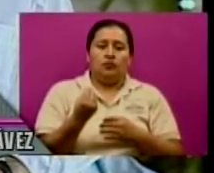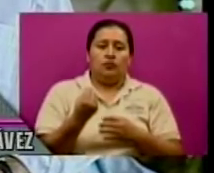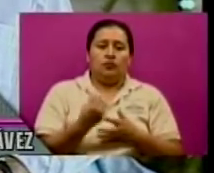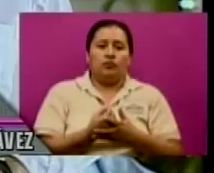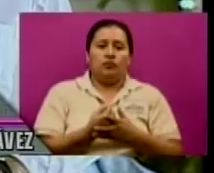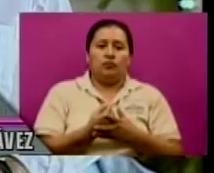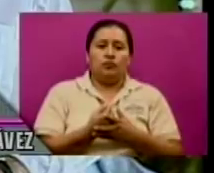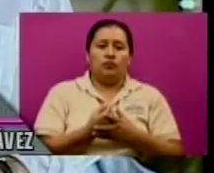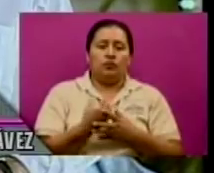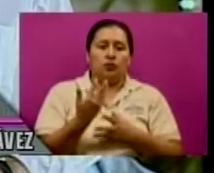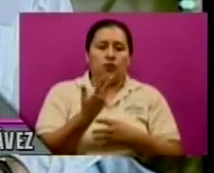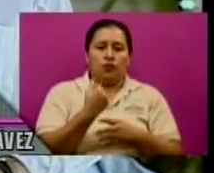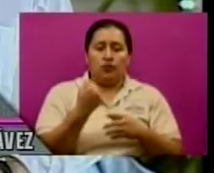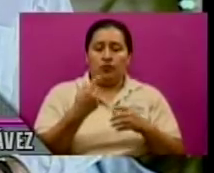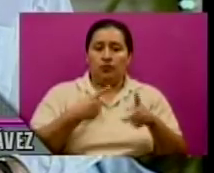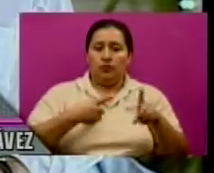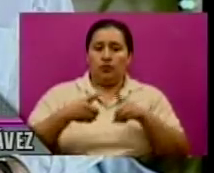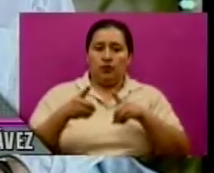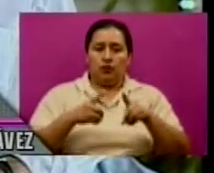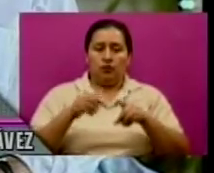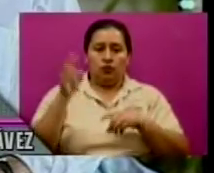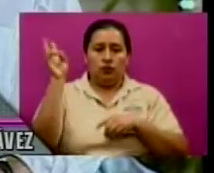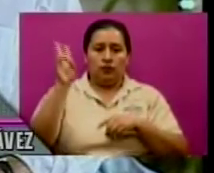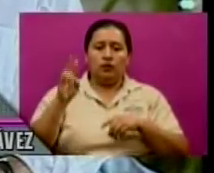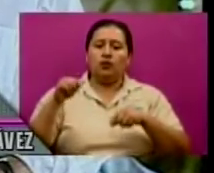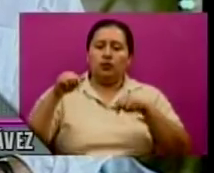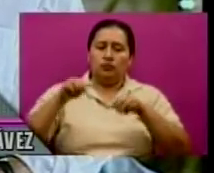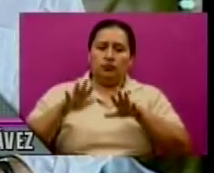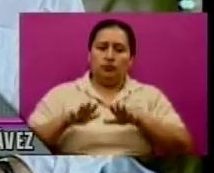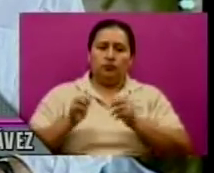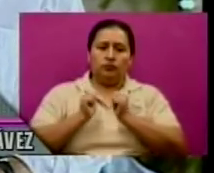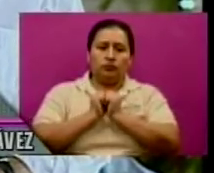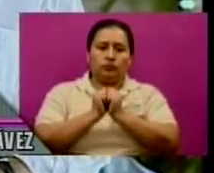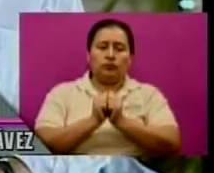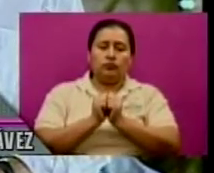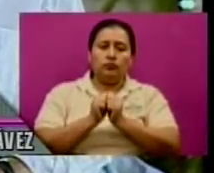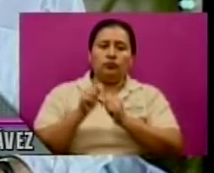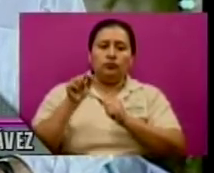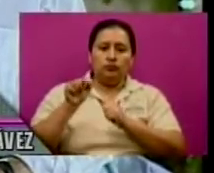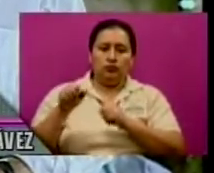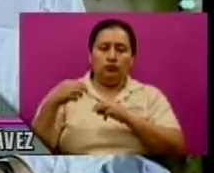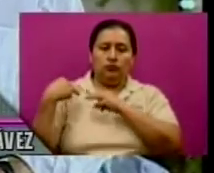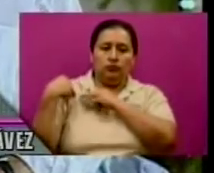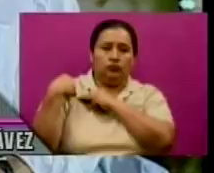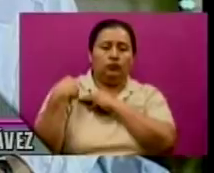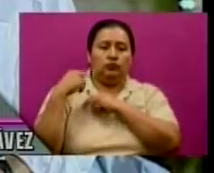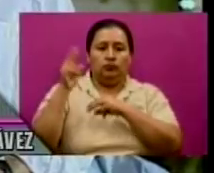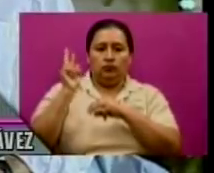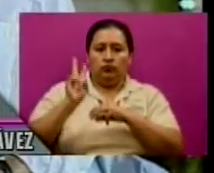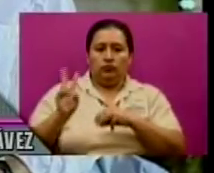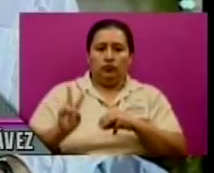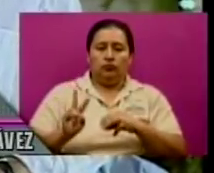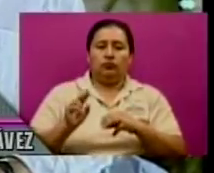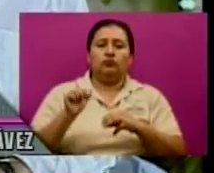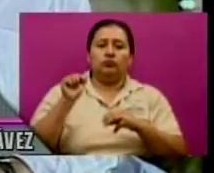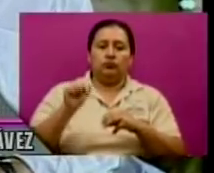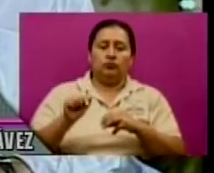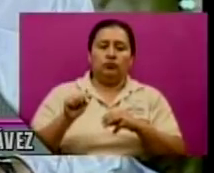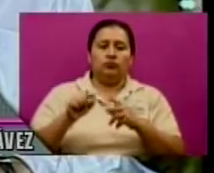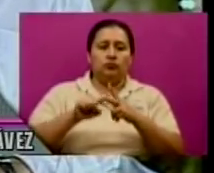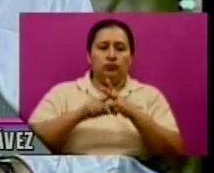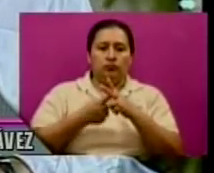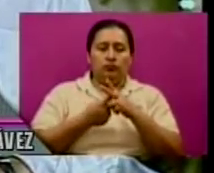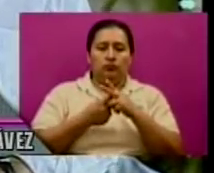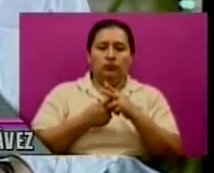la delegación venezolana que aquí nos acompaña, que son parte de la misión venezolana, que encabeza